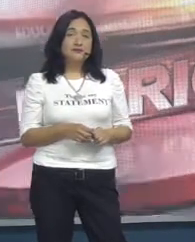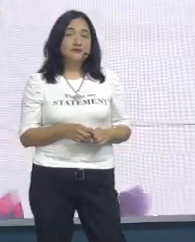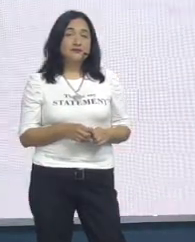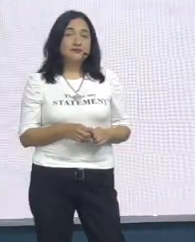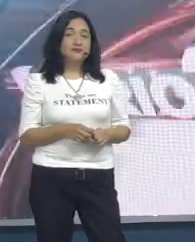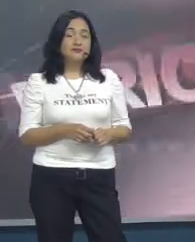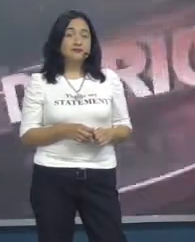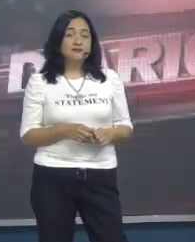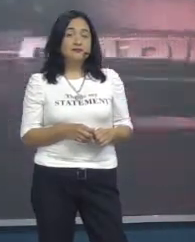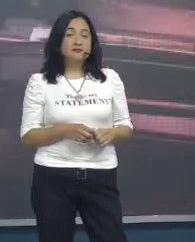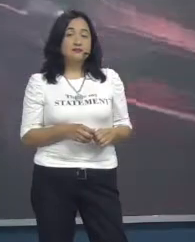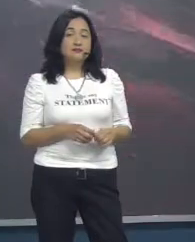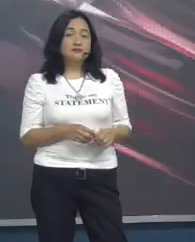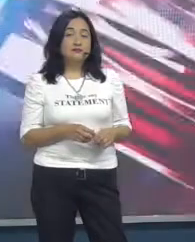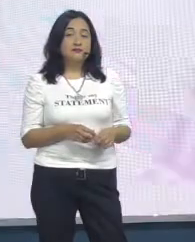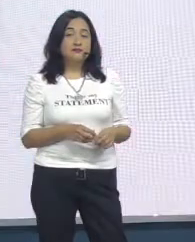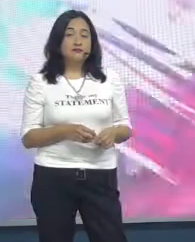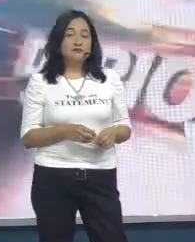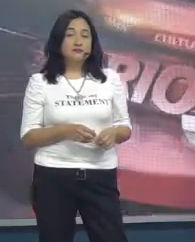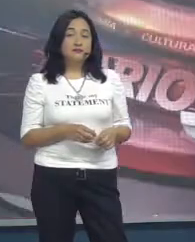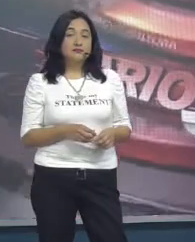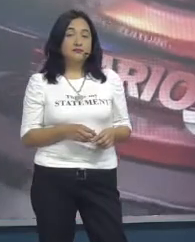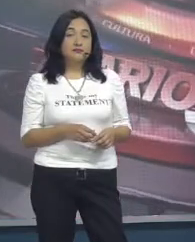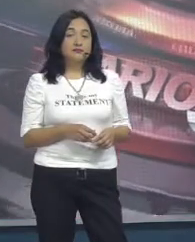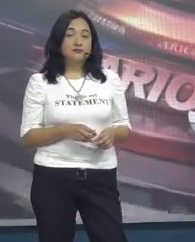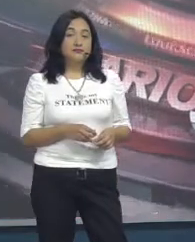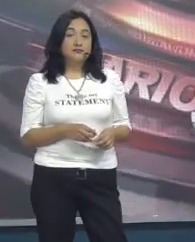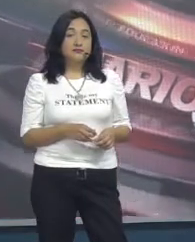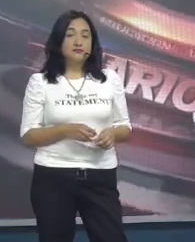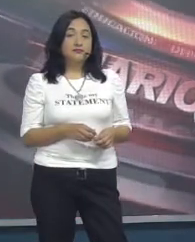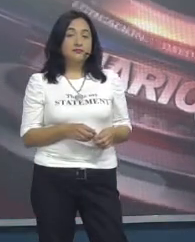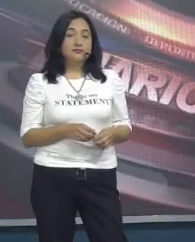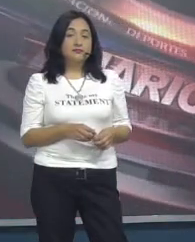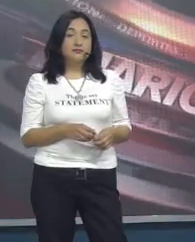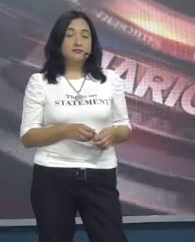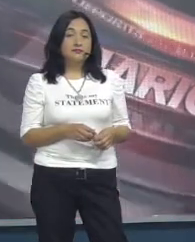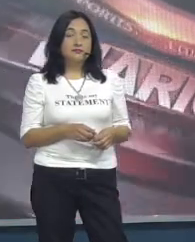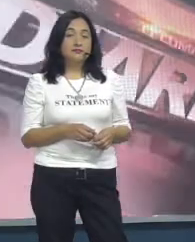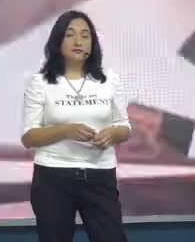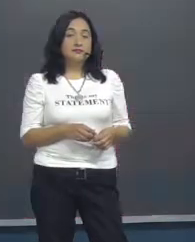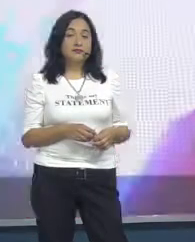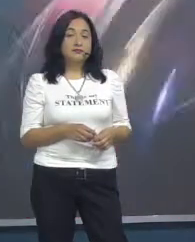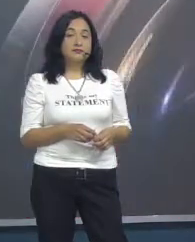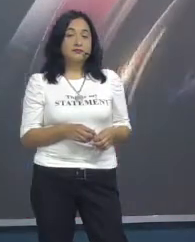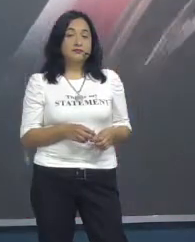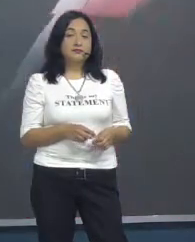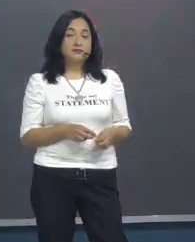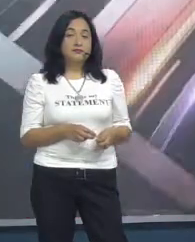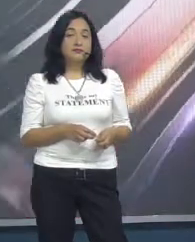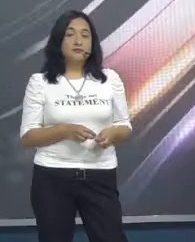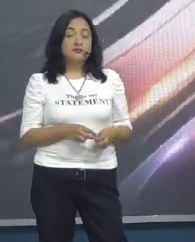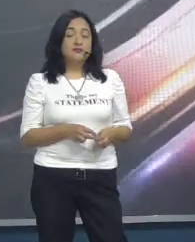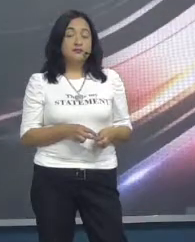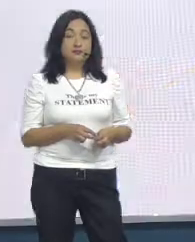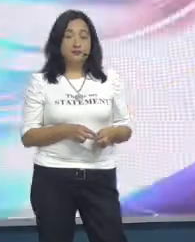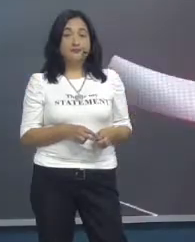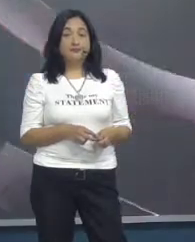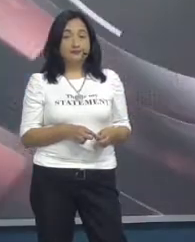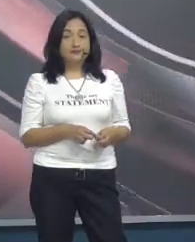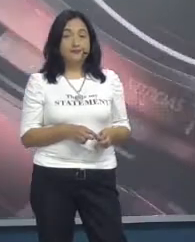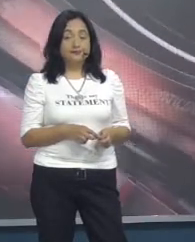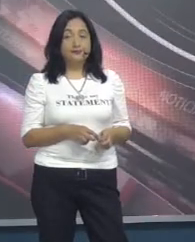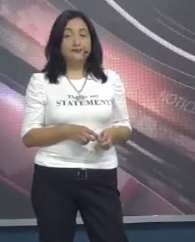año, pero para poder hacer el sorteo necesitamos hacer un reempadronamiento en las zonas